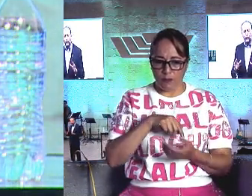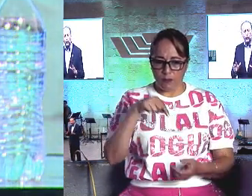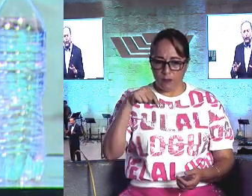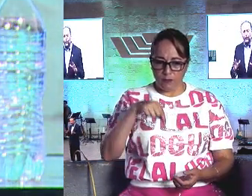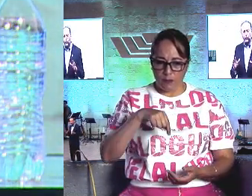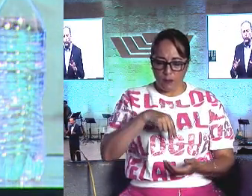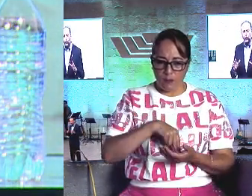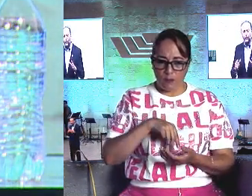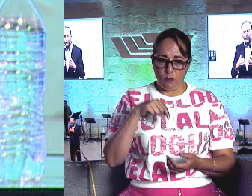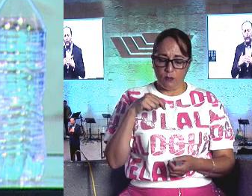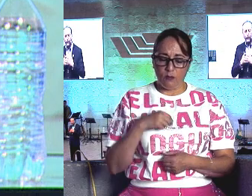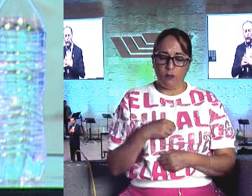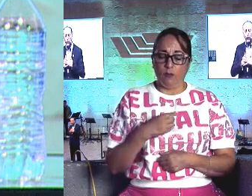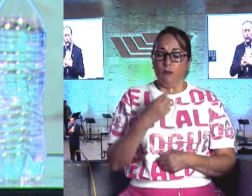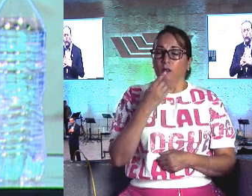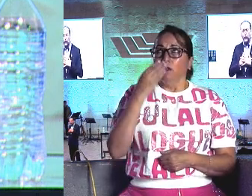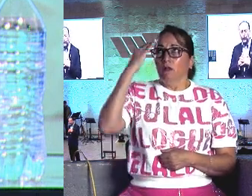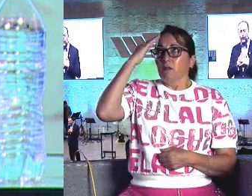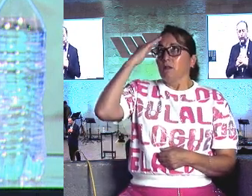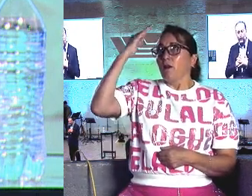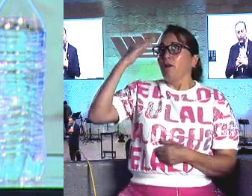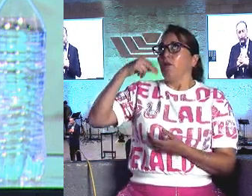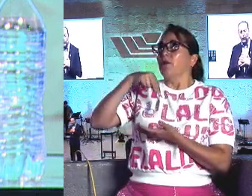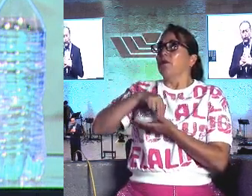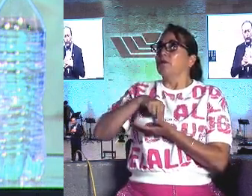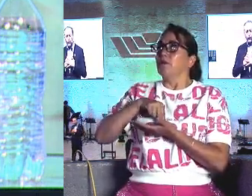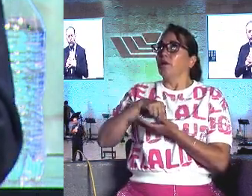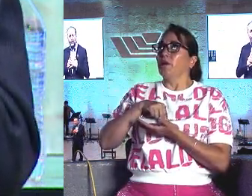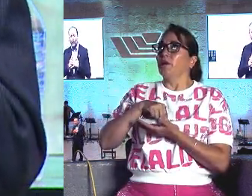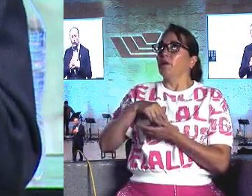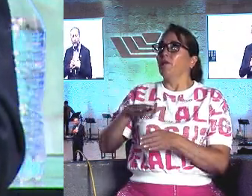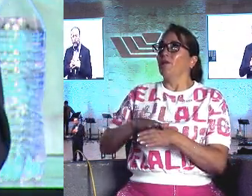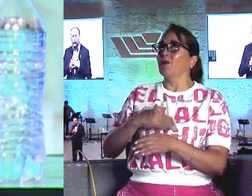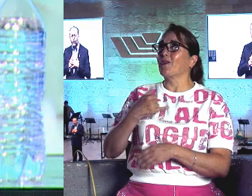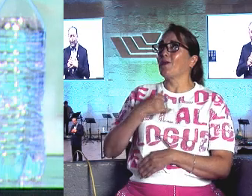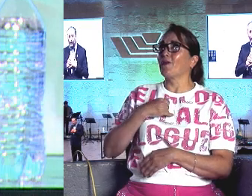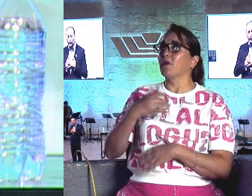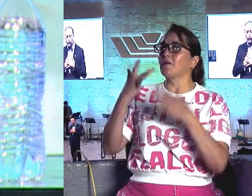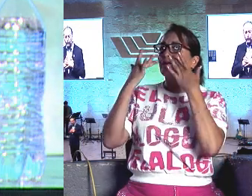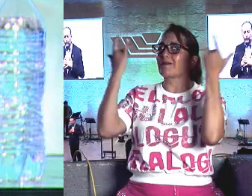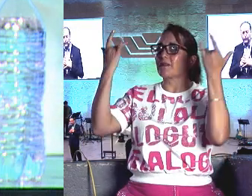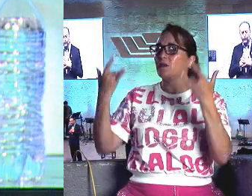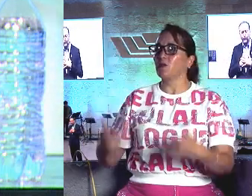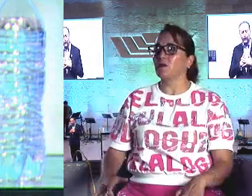tu lugar, tú puedas decirle: Señor, me pongo de pie porque quiero renunciar a eso.